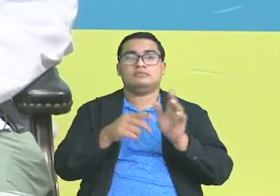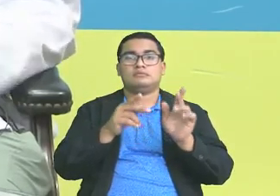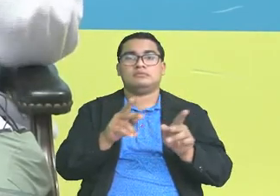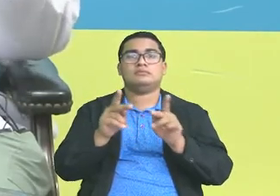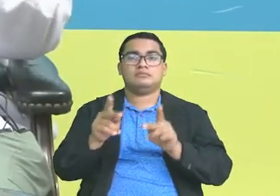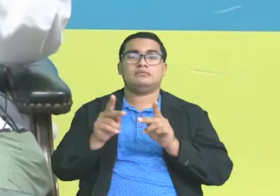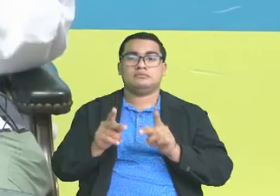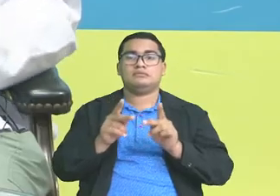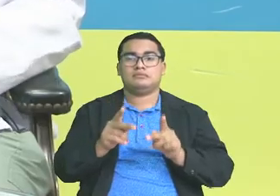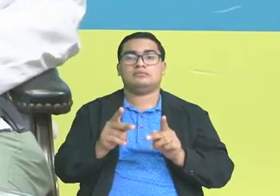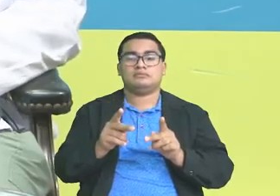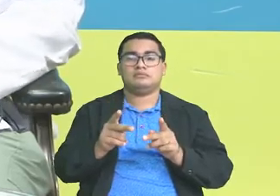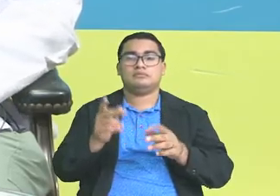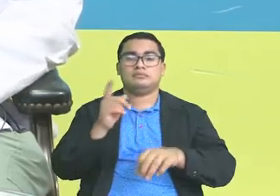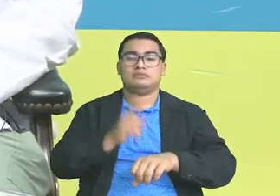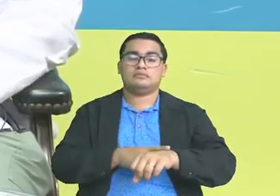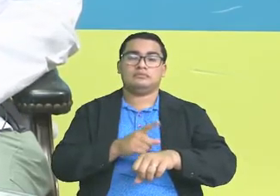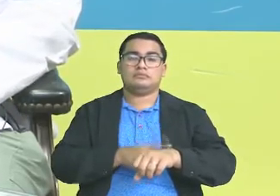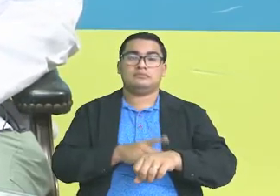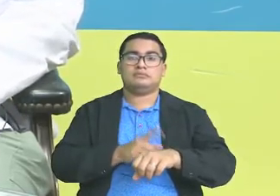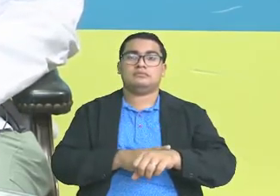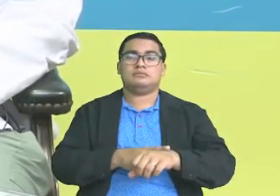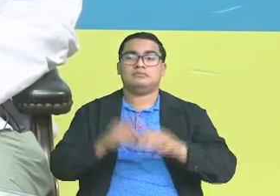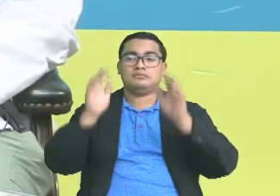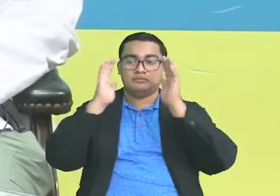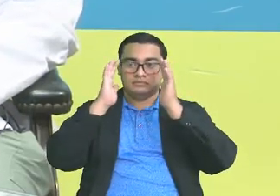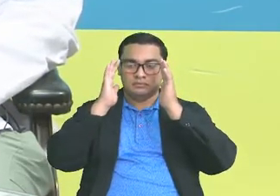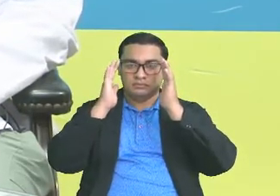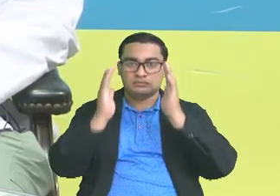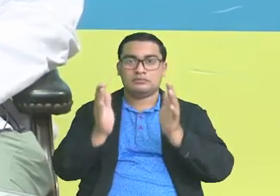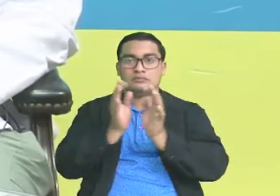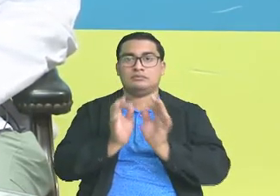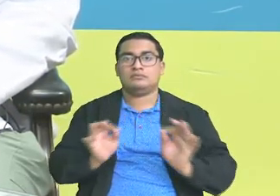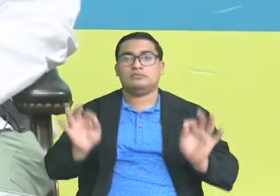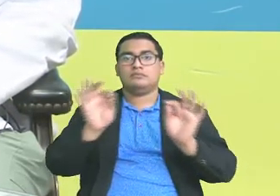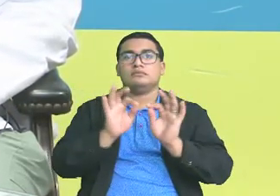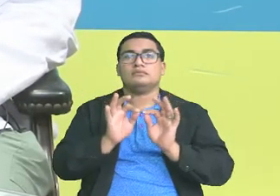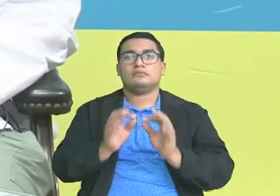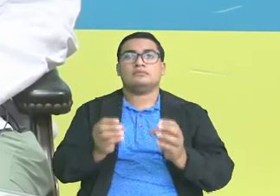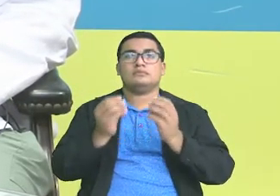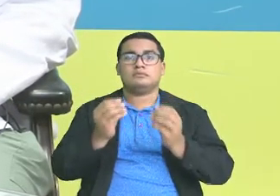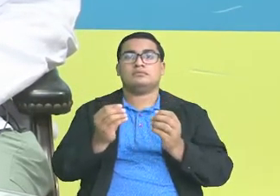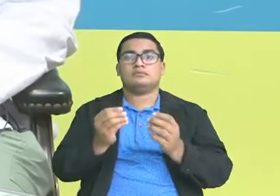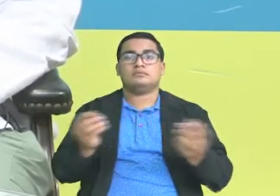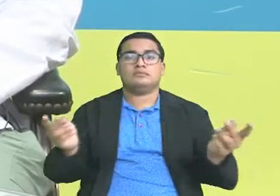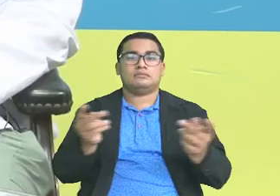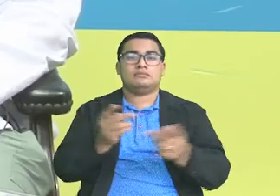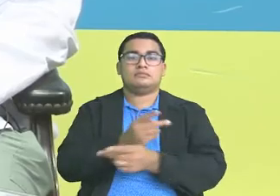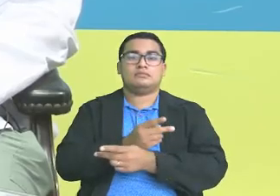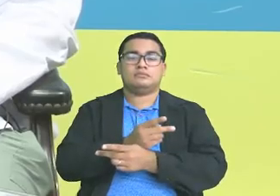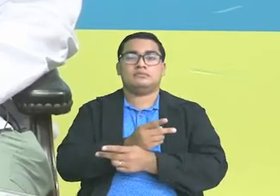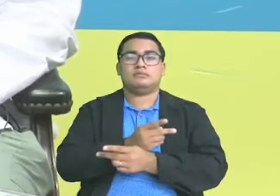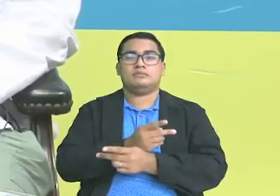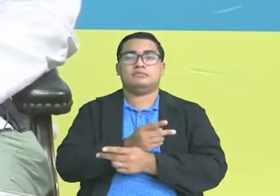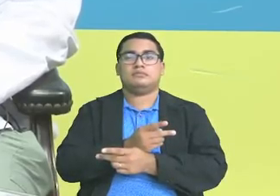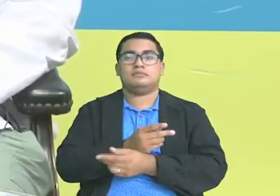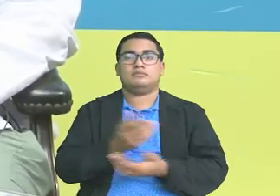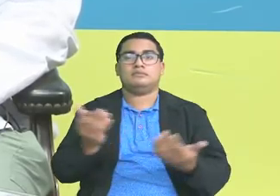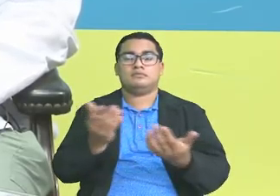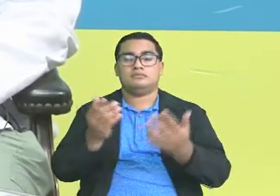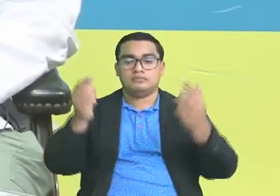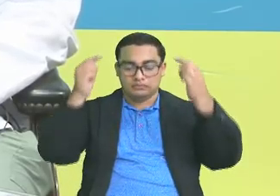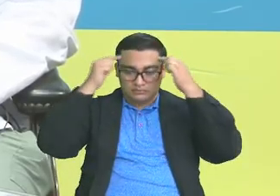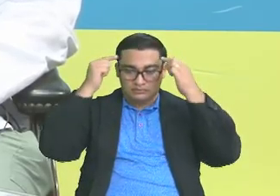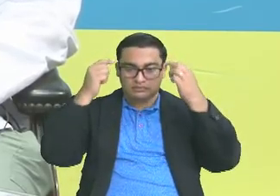ventana terapéutica, fuera del tiempo en que puede ser tratado, lo importante, yo siempre digo, ¿qué es peor que un infarto